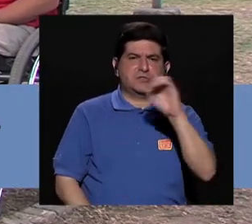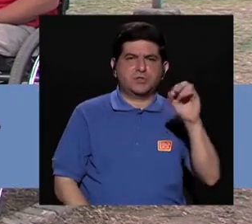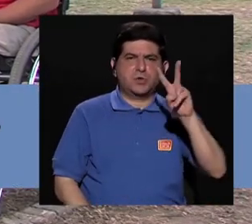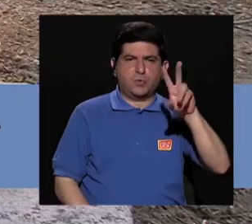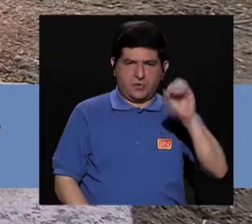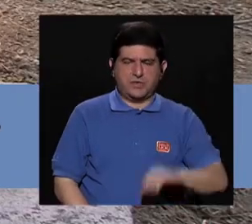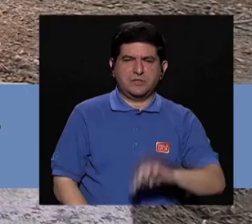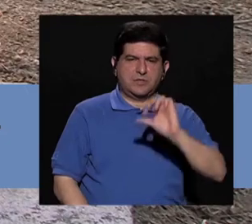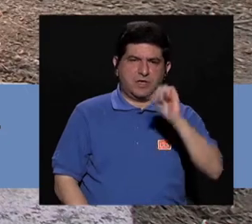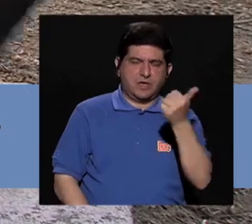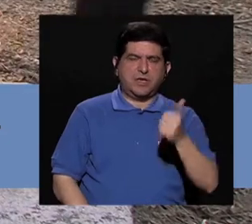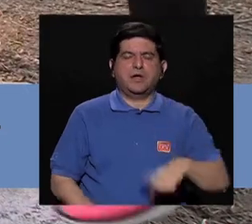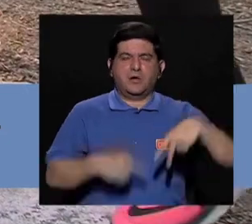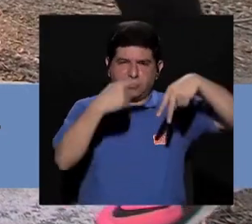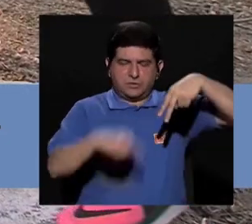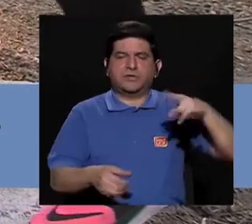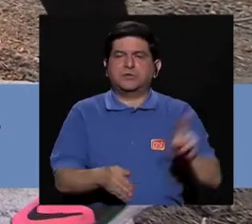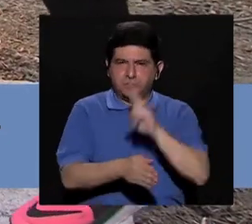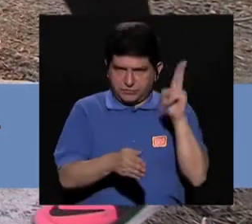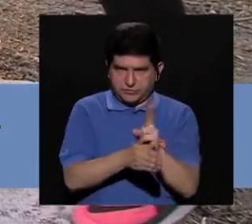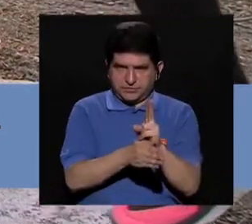repeticiones. Y usamos la otra pierna.